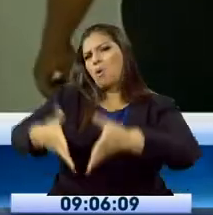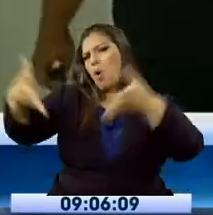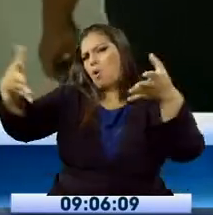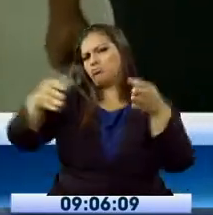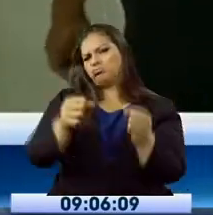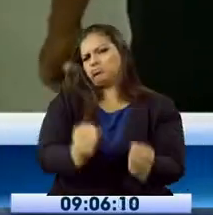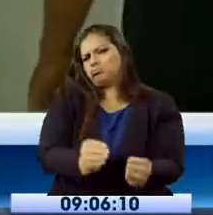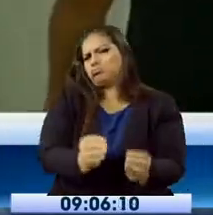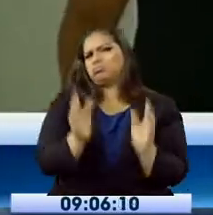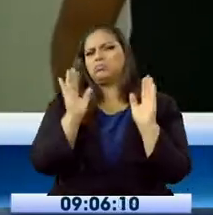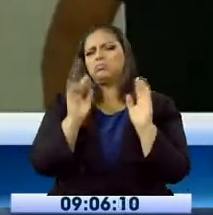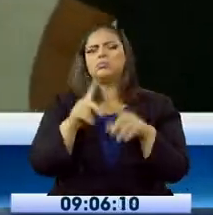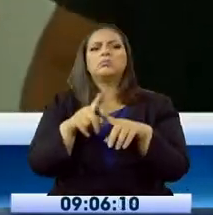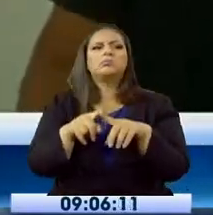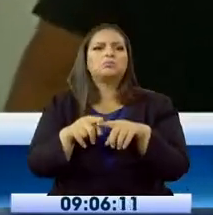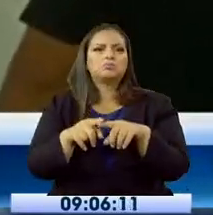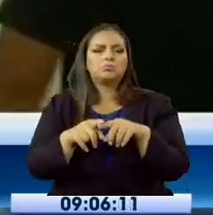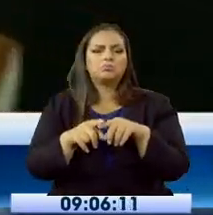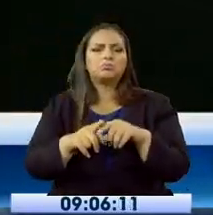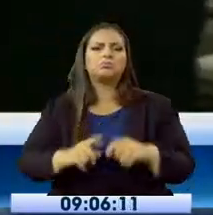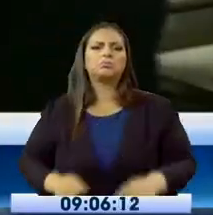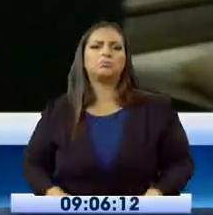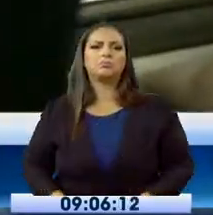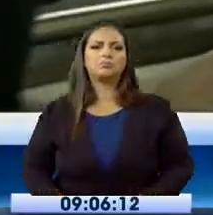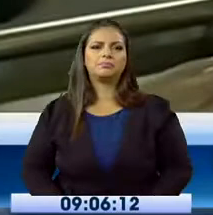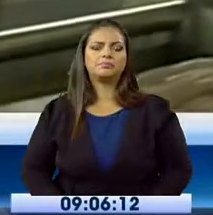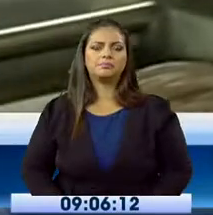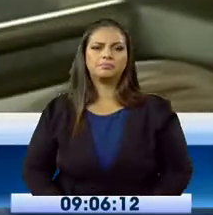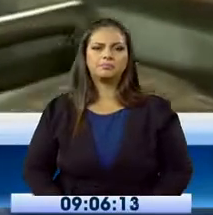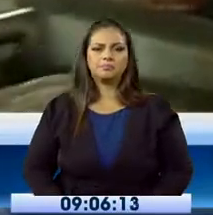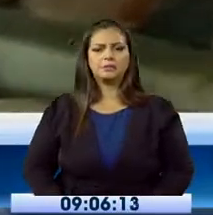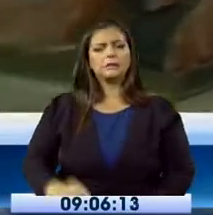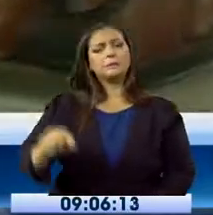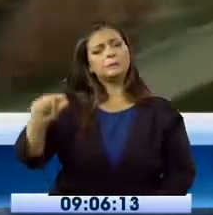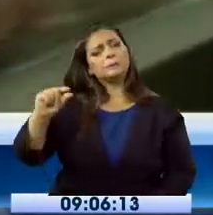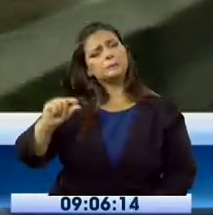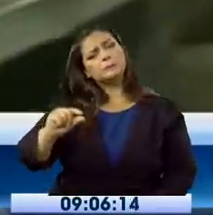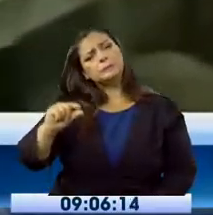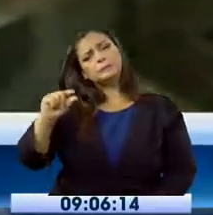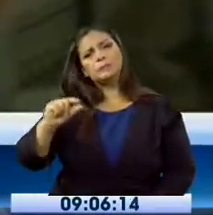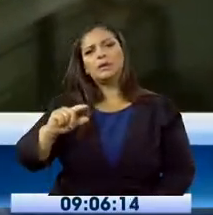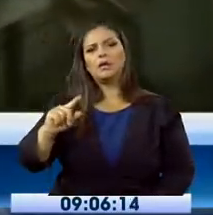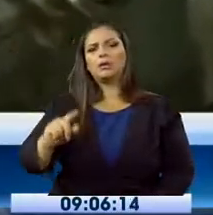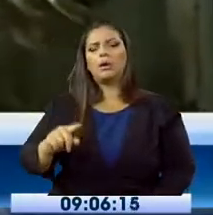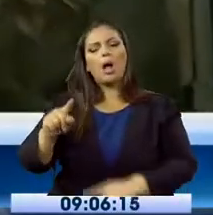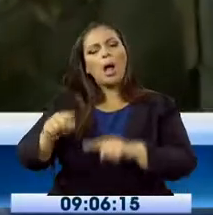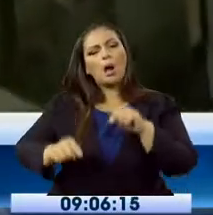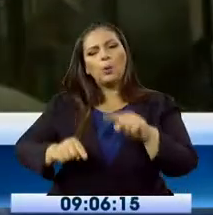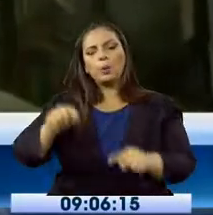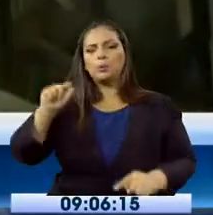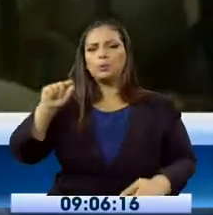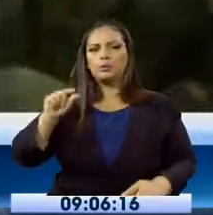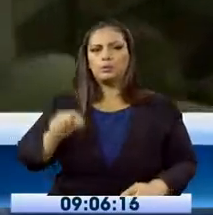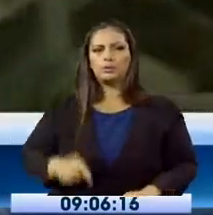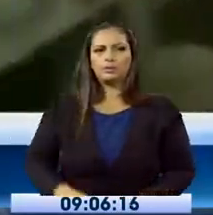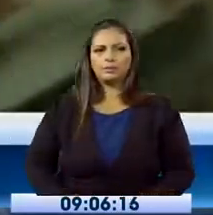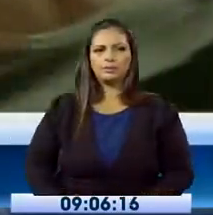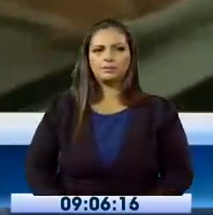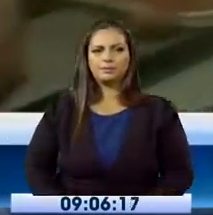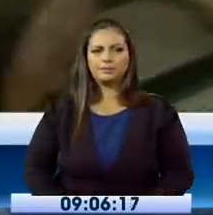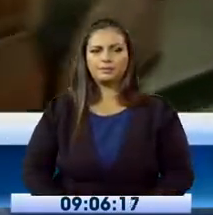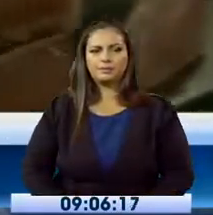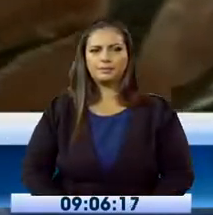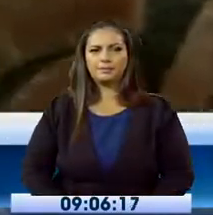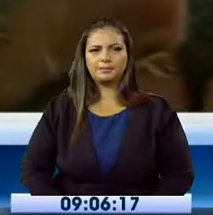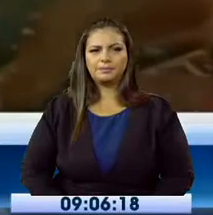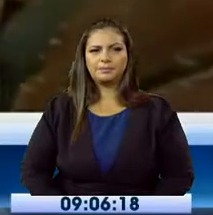¿ah? En comparación con otros mercados, por ejemplo. Veamos lo que dice aquí, en este puesto, la corvina